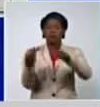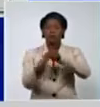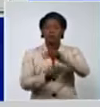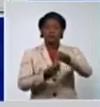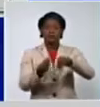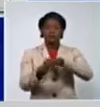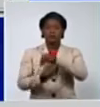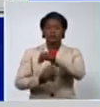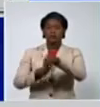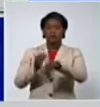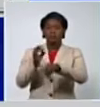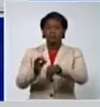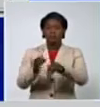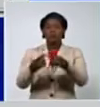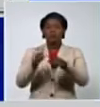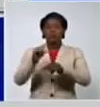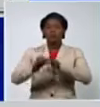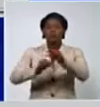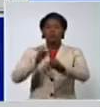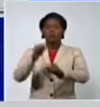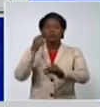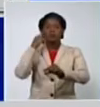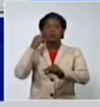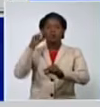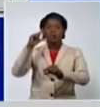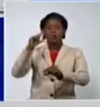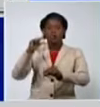ido disminuyendo en los últimos